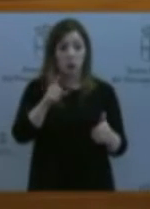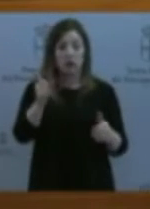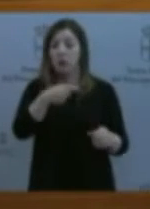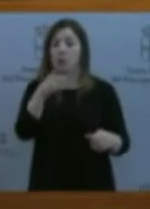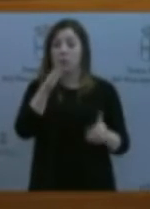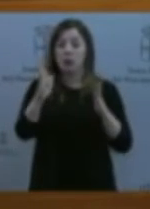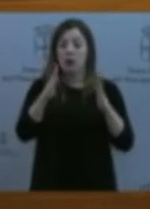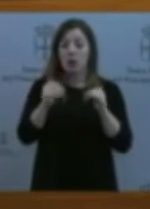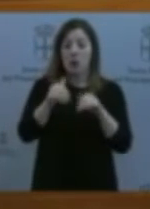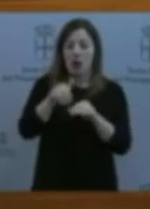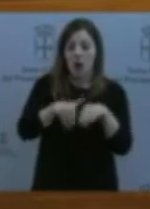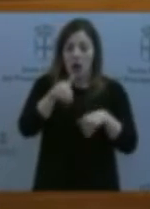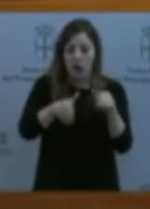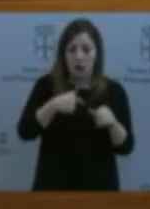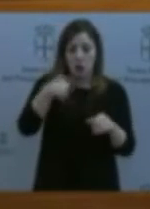debate previo